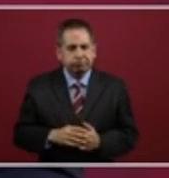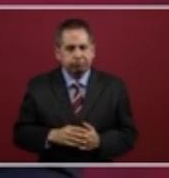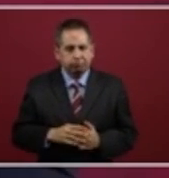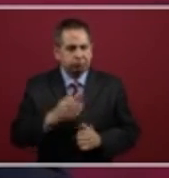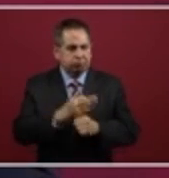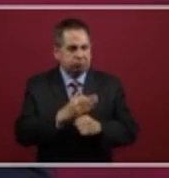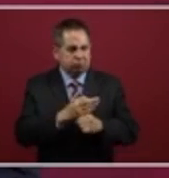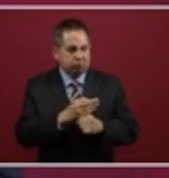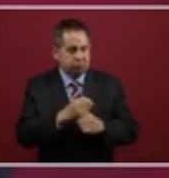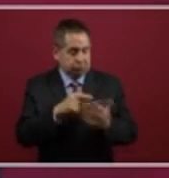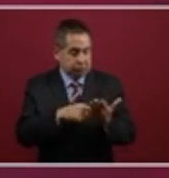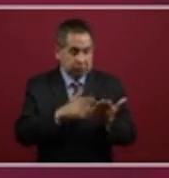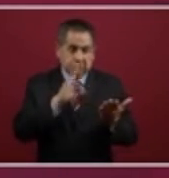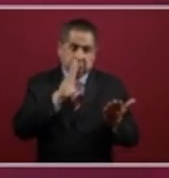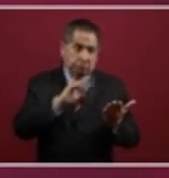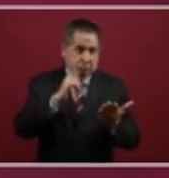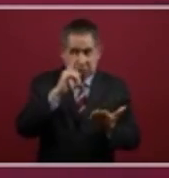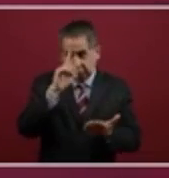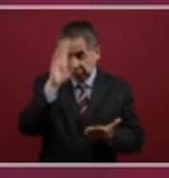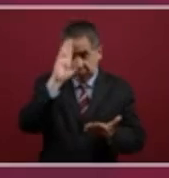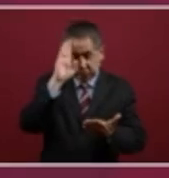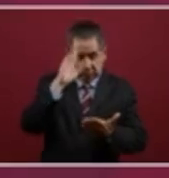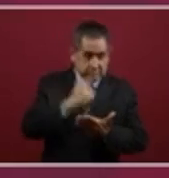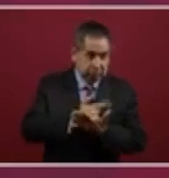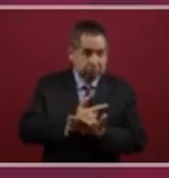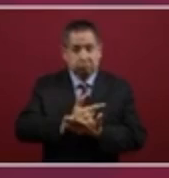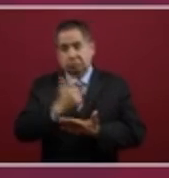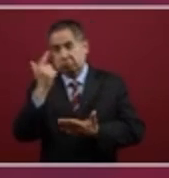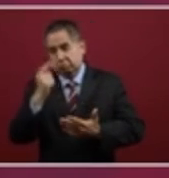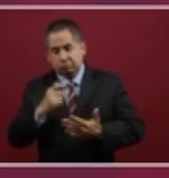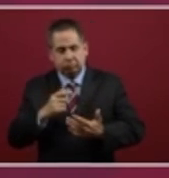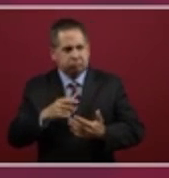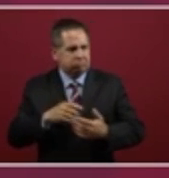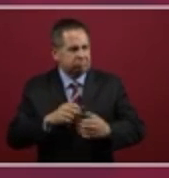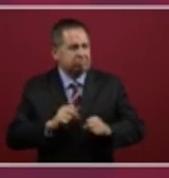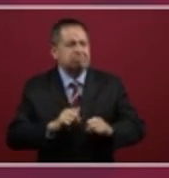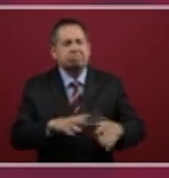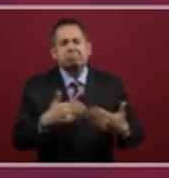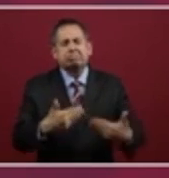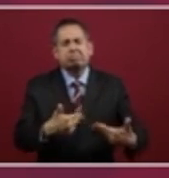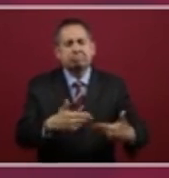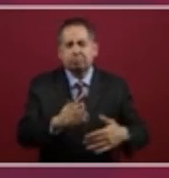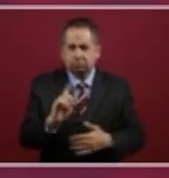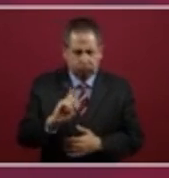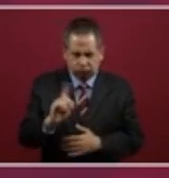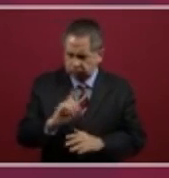crear un ambiente de intolerancia. Por ejemplo, ¿cómo